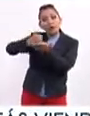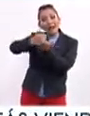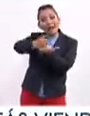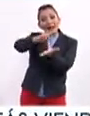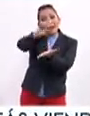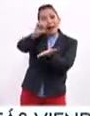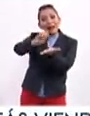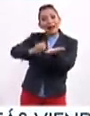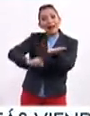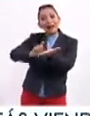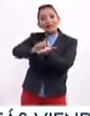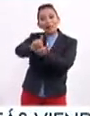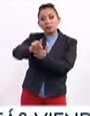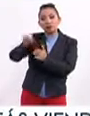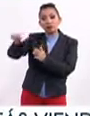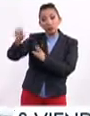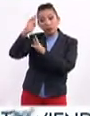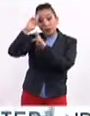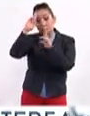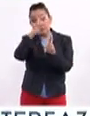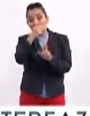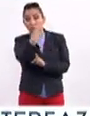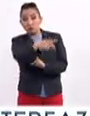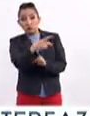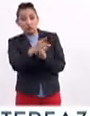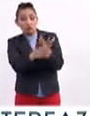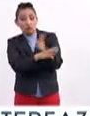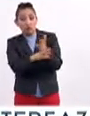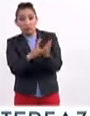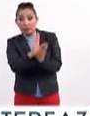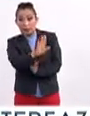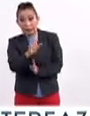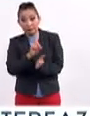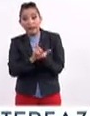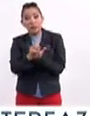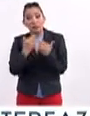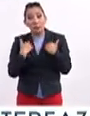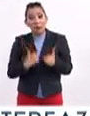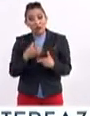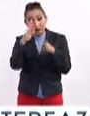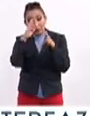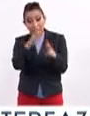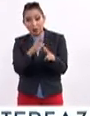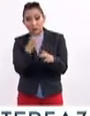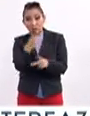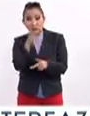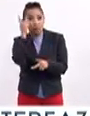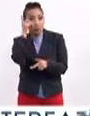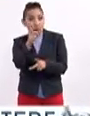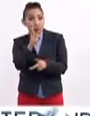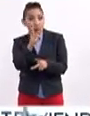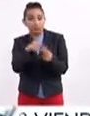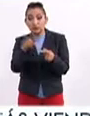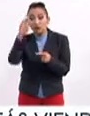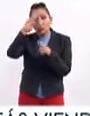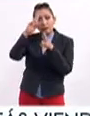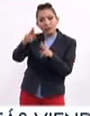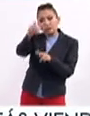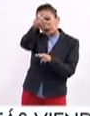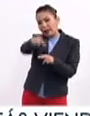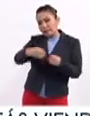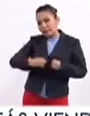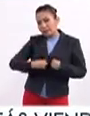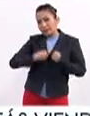derechos. Al momento que le dices respeta la propiedad del otro, es un derecho humano el respeto a la propiedad. Respeta la